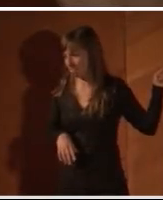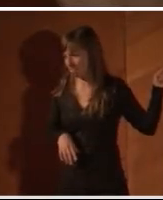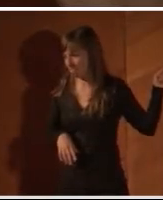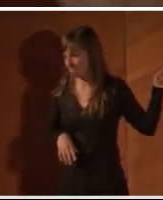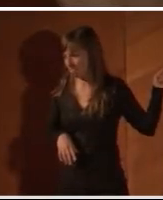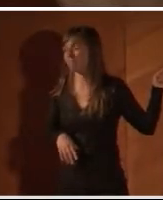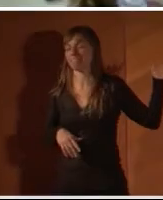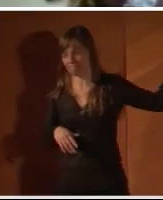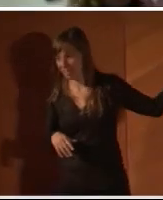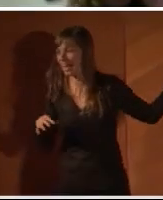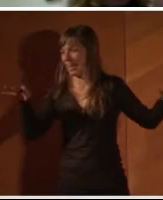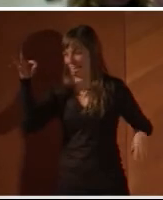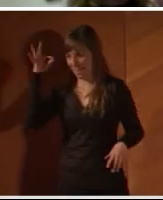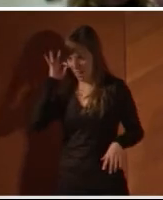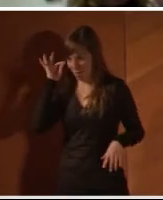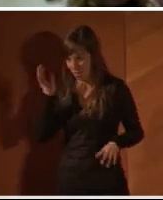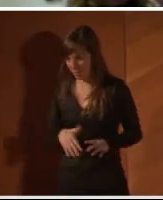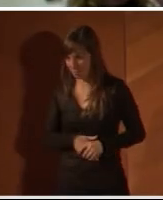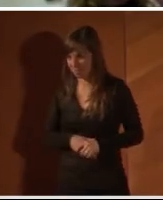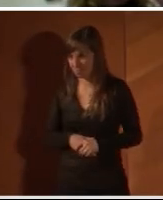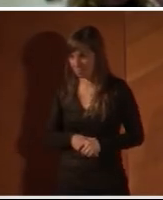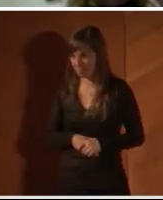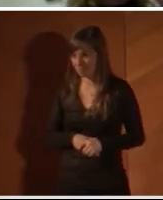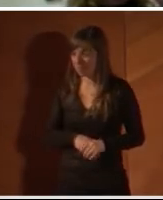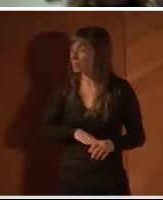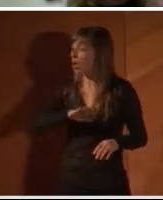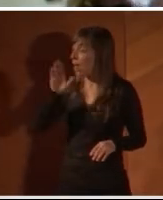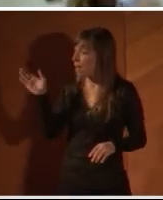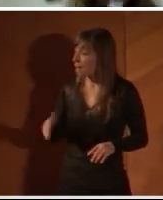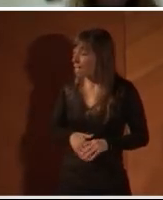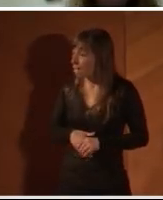Ahí la tenemos. Adelante. Claudia. Hola. Sí.